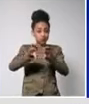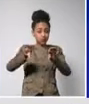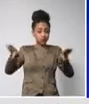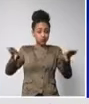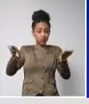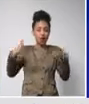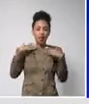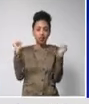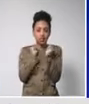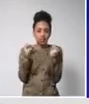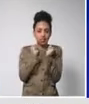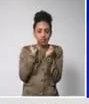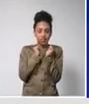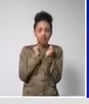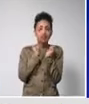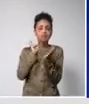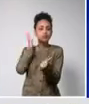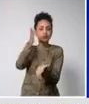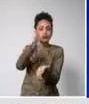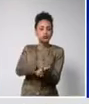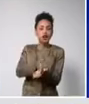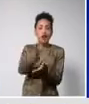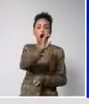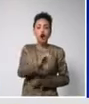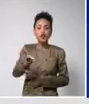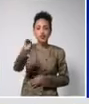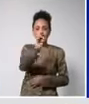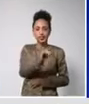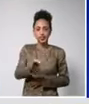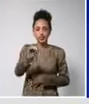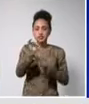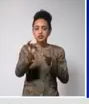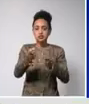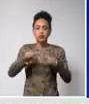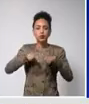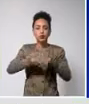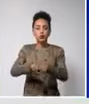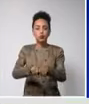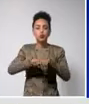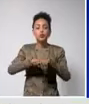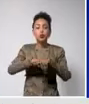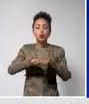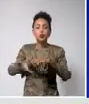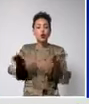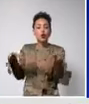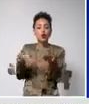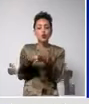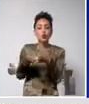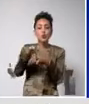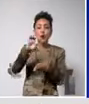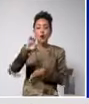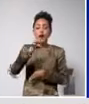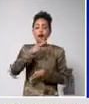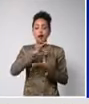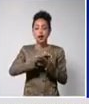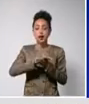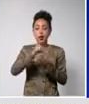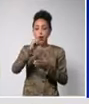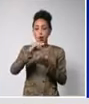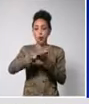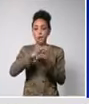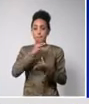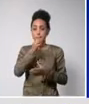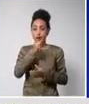las provincias orientales, siempre acompañado por la tropa de Encomet que nos ha acompañado en todo el proceso